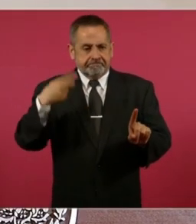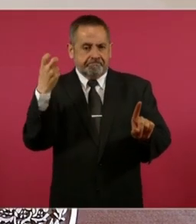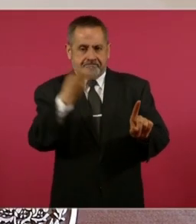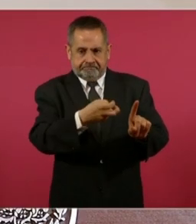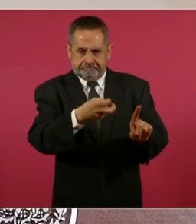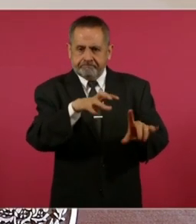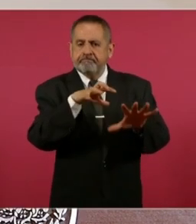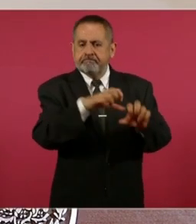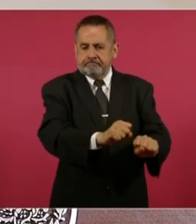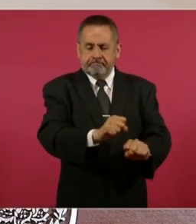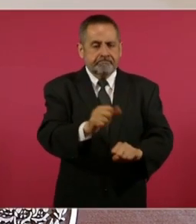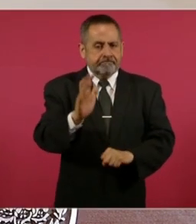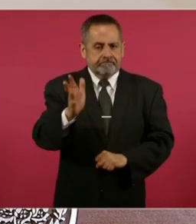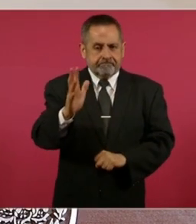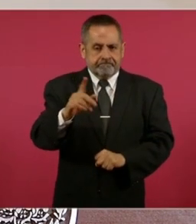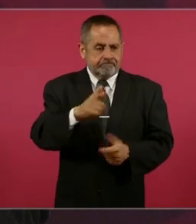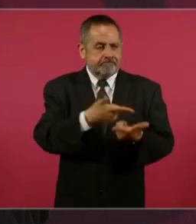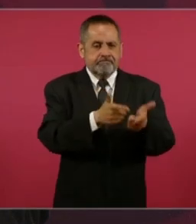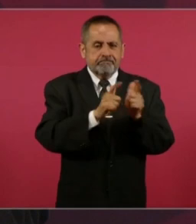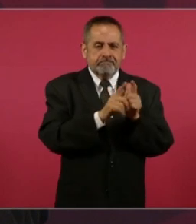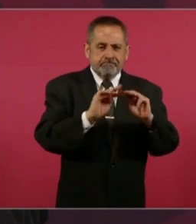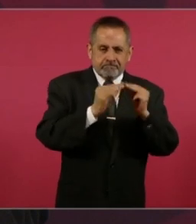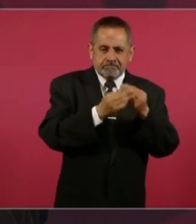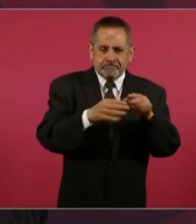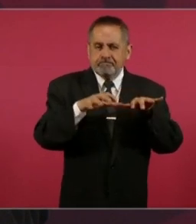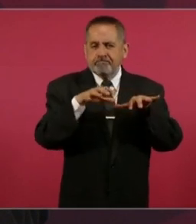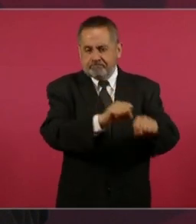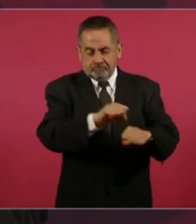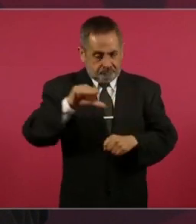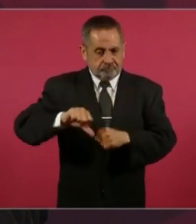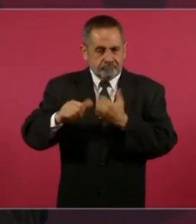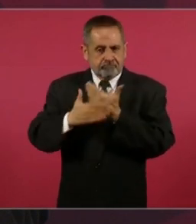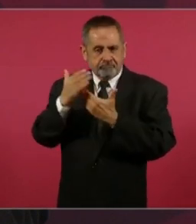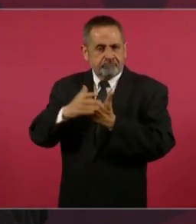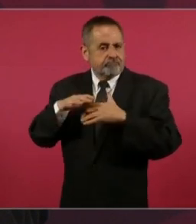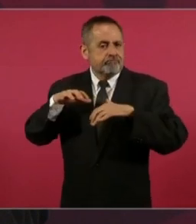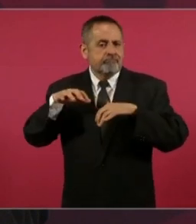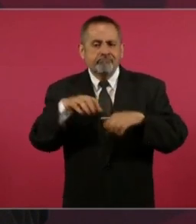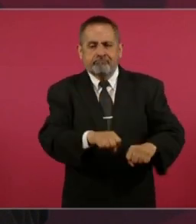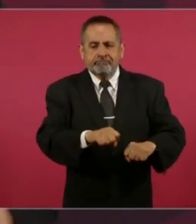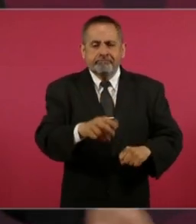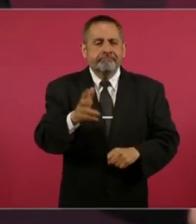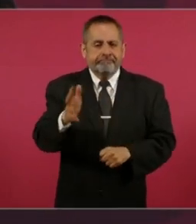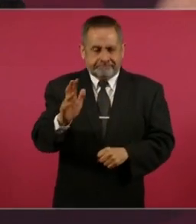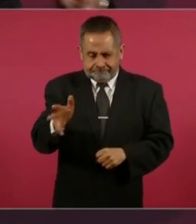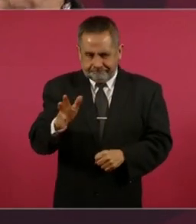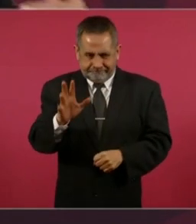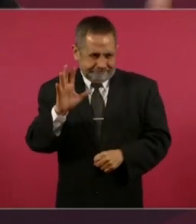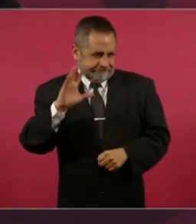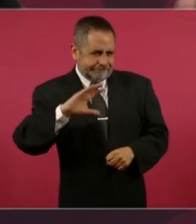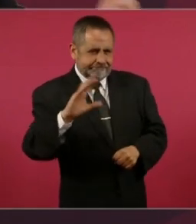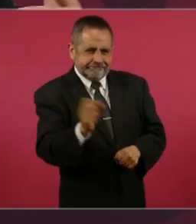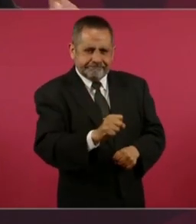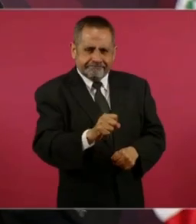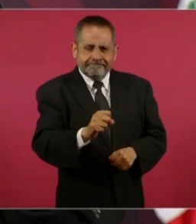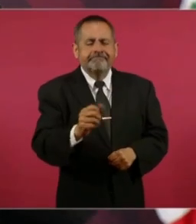responsable de la Banda que actuaba